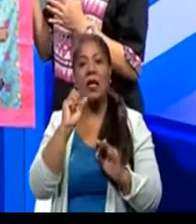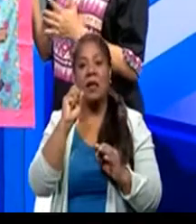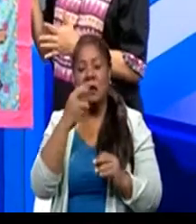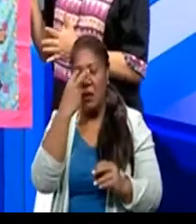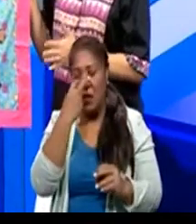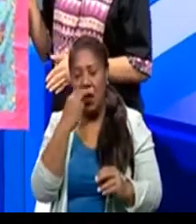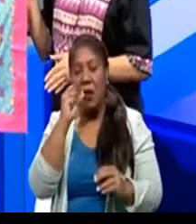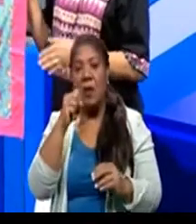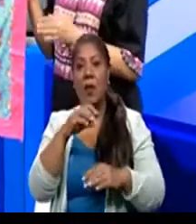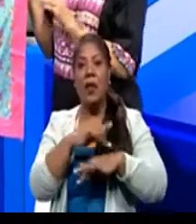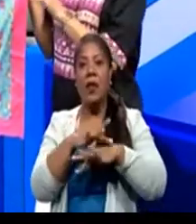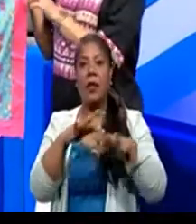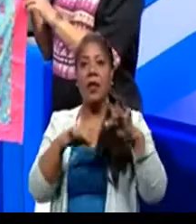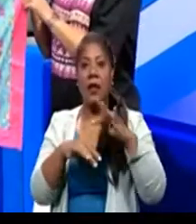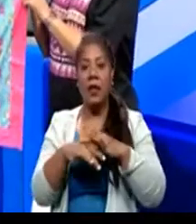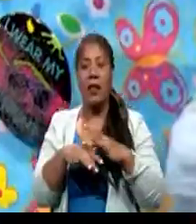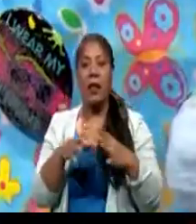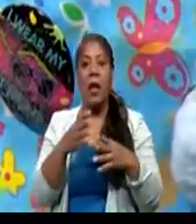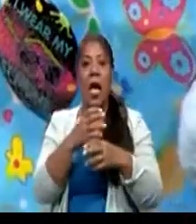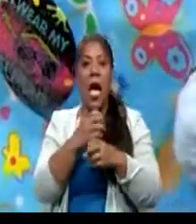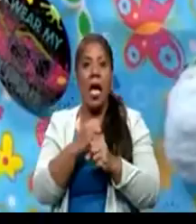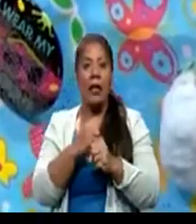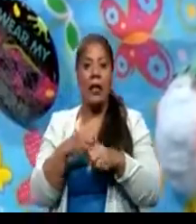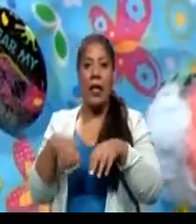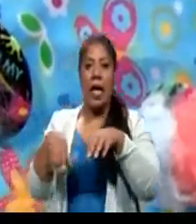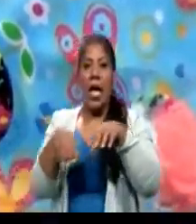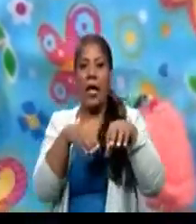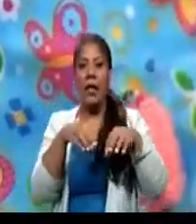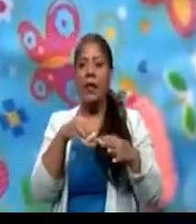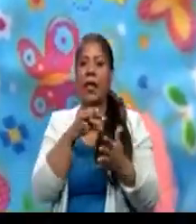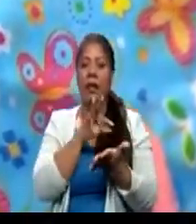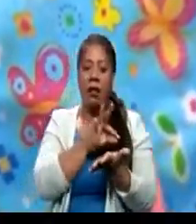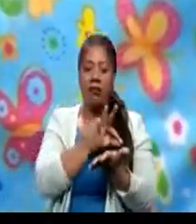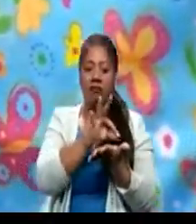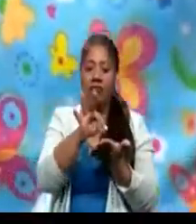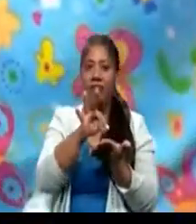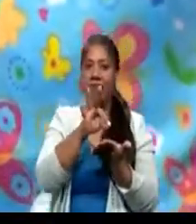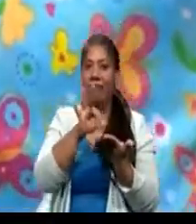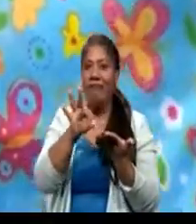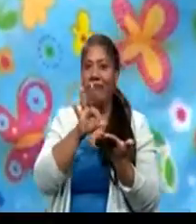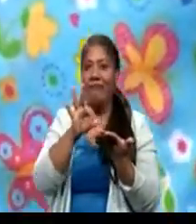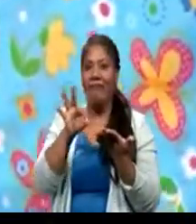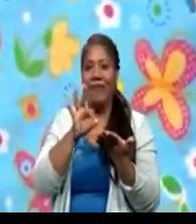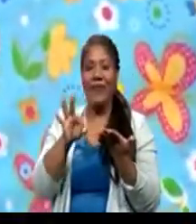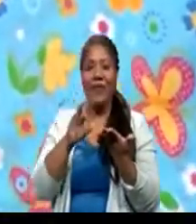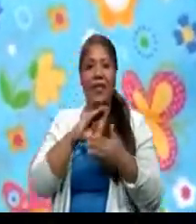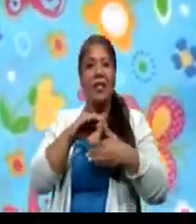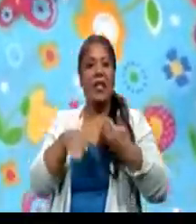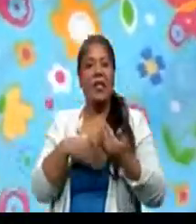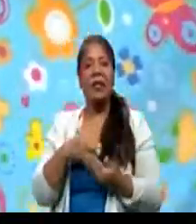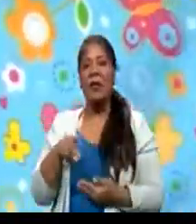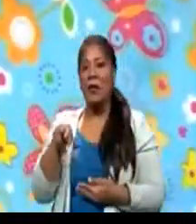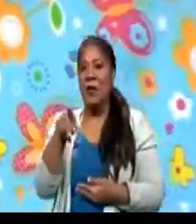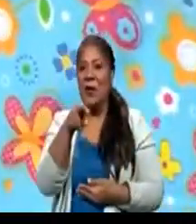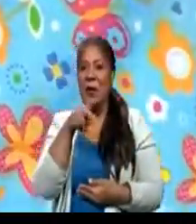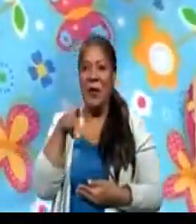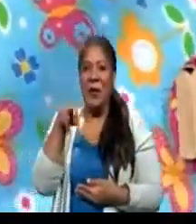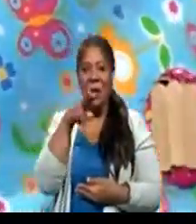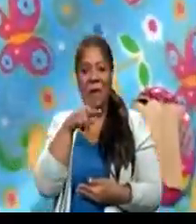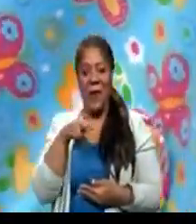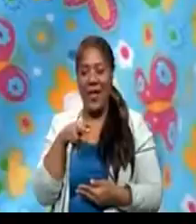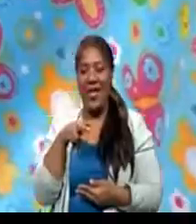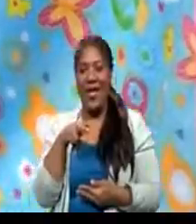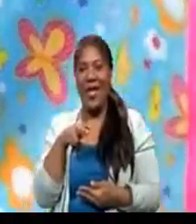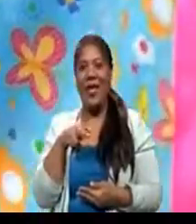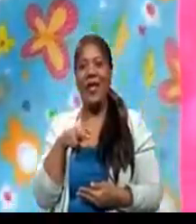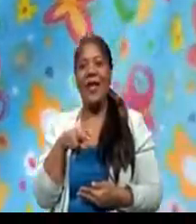uso de su tacto y realizar la actividad de la descripción al igual que todos sus compañeritos. Así que